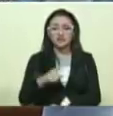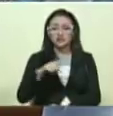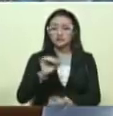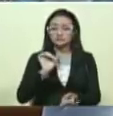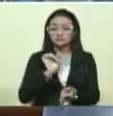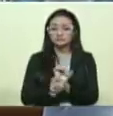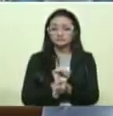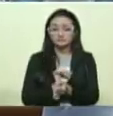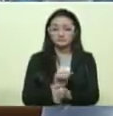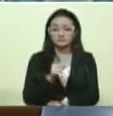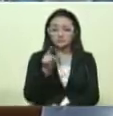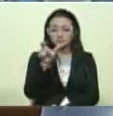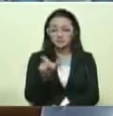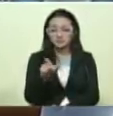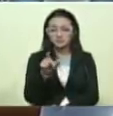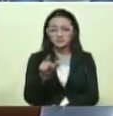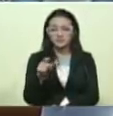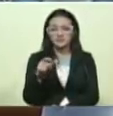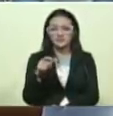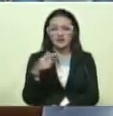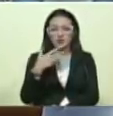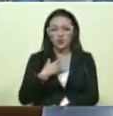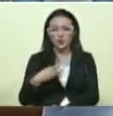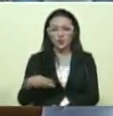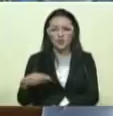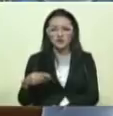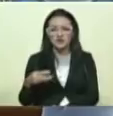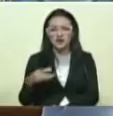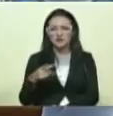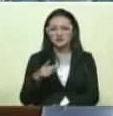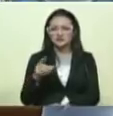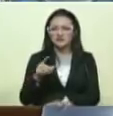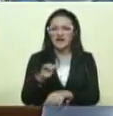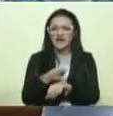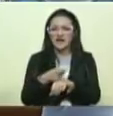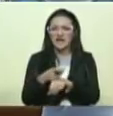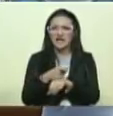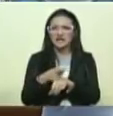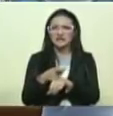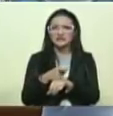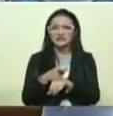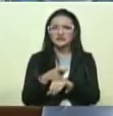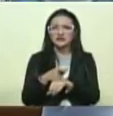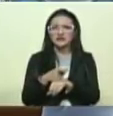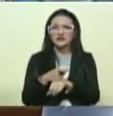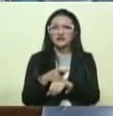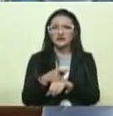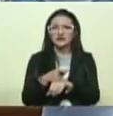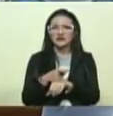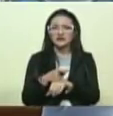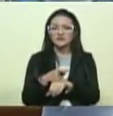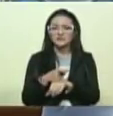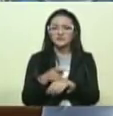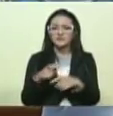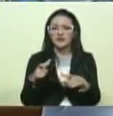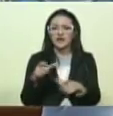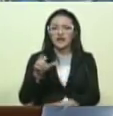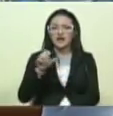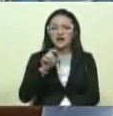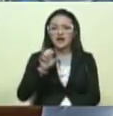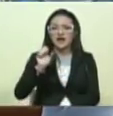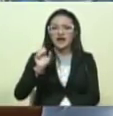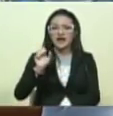uno de los propietarios, quien fungía como gerente general de Cuférrica, el ciudadano Carlos Esteban Urbano